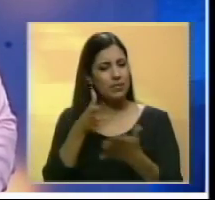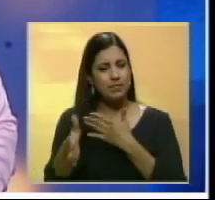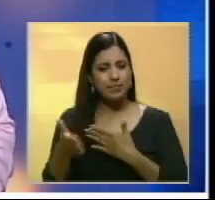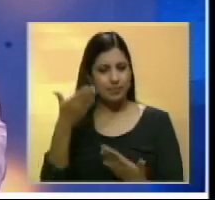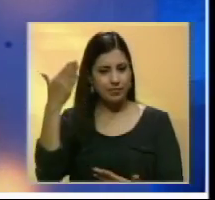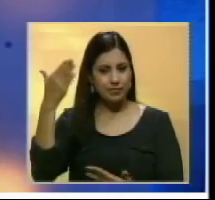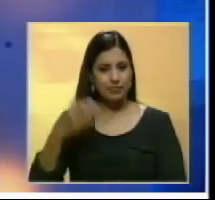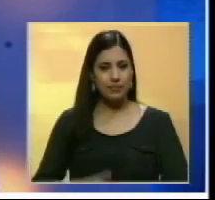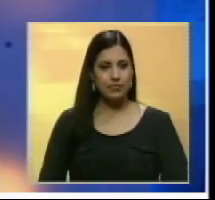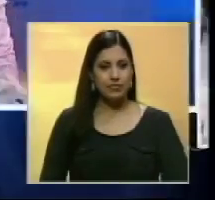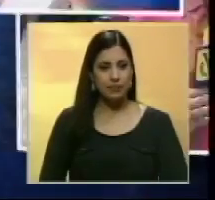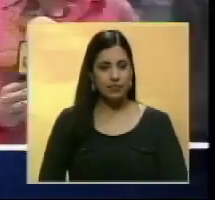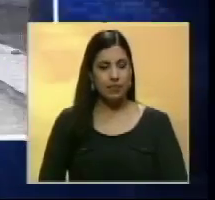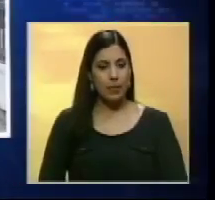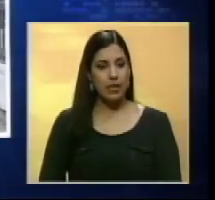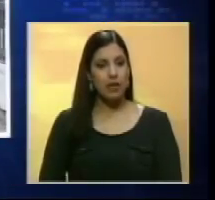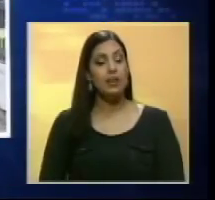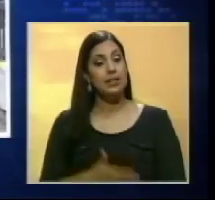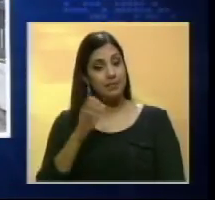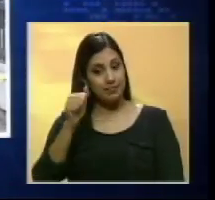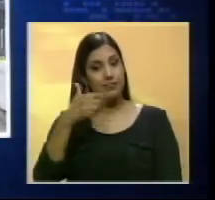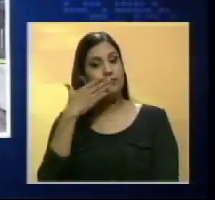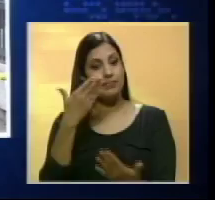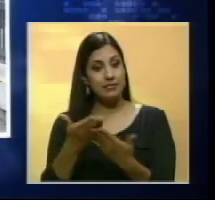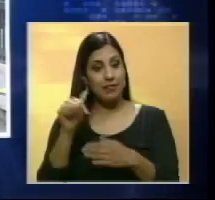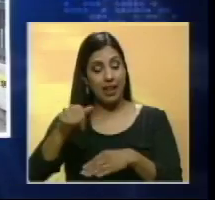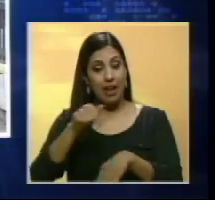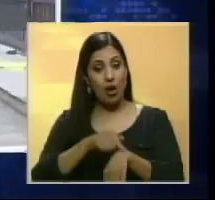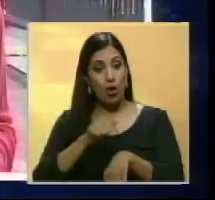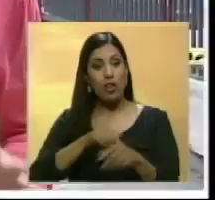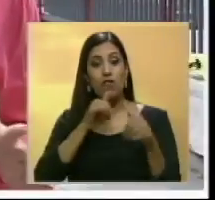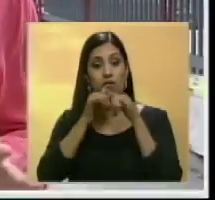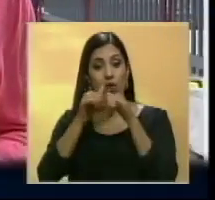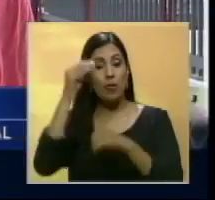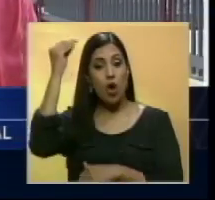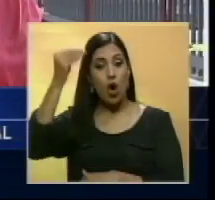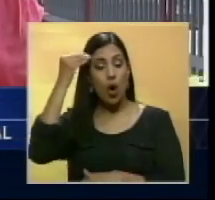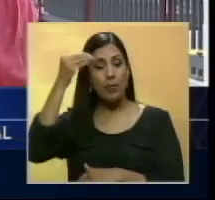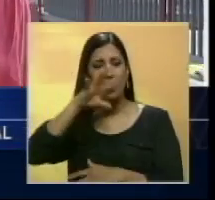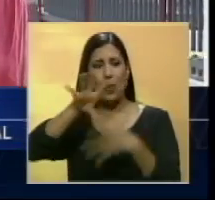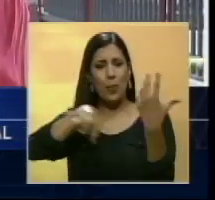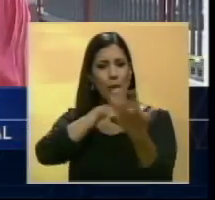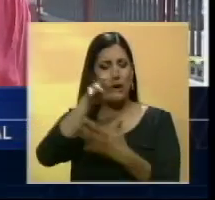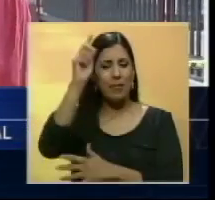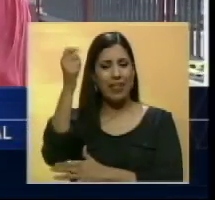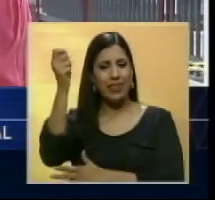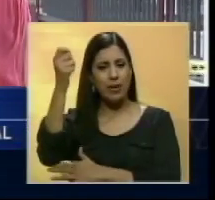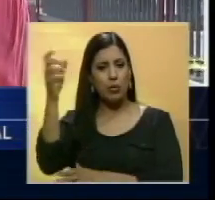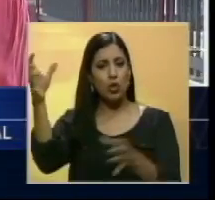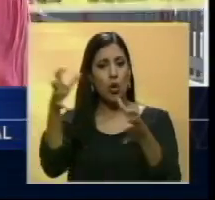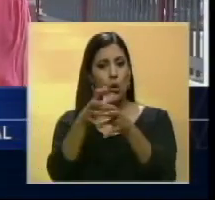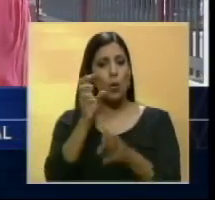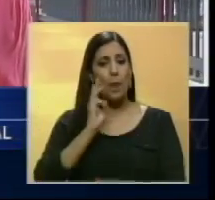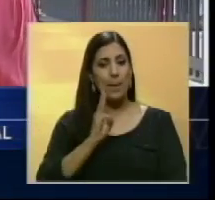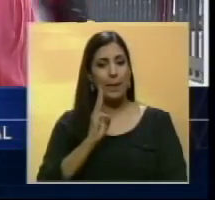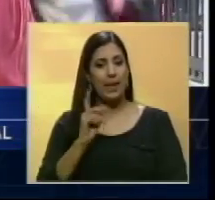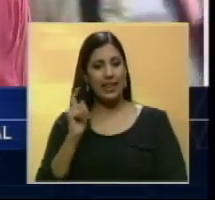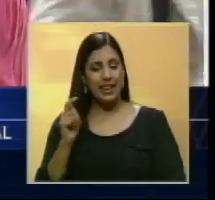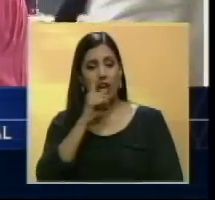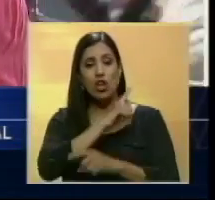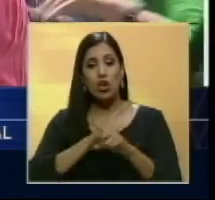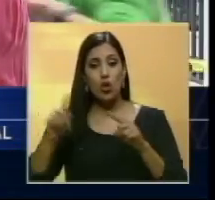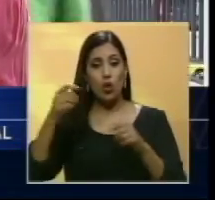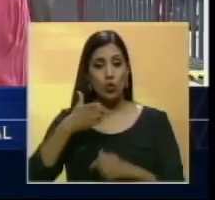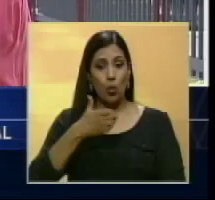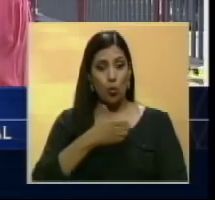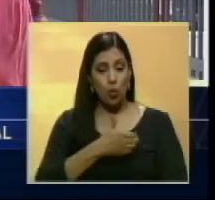información. Adelante, Diana. Sí, gracias. A esta hora les informamos. Opiniones encontradas por parte de los diputados del Gran Polo Patriótico y de la Mesa